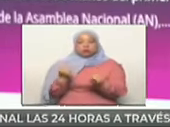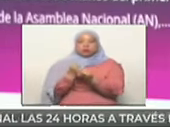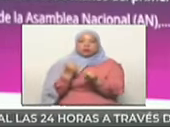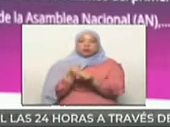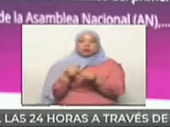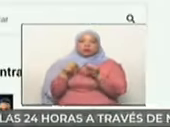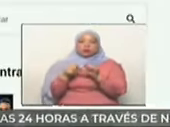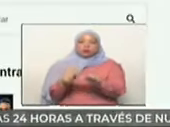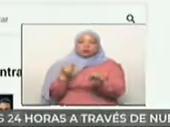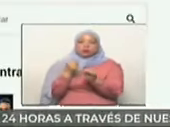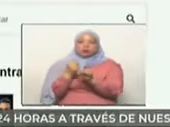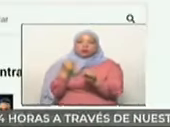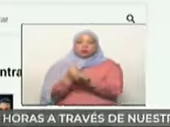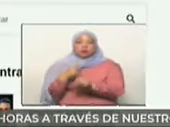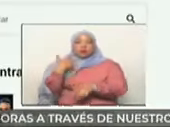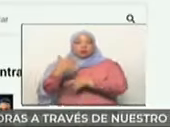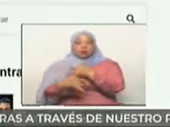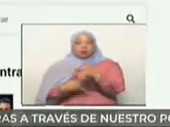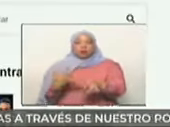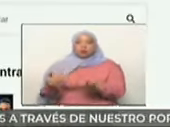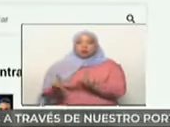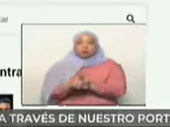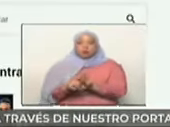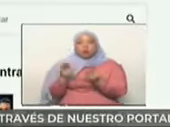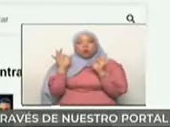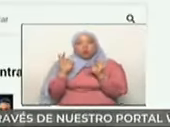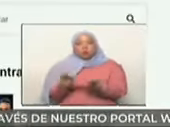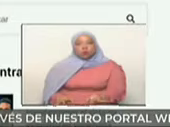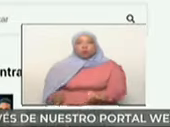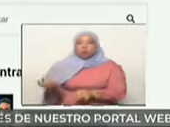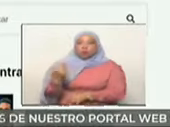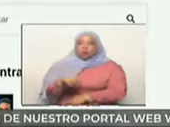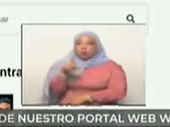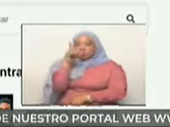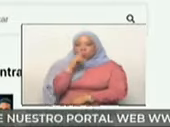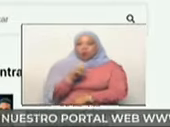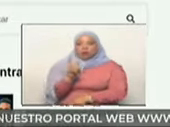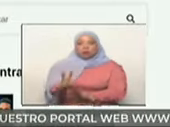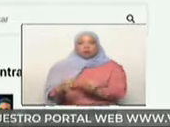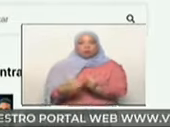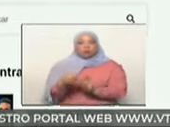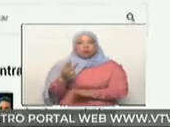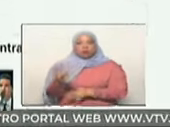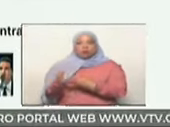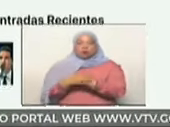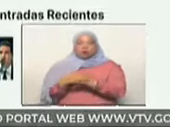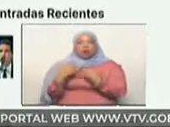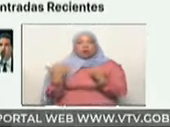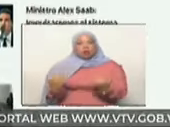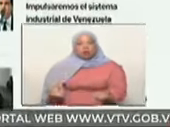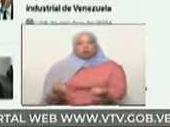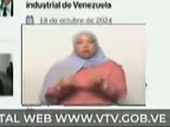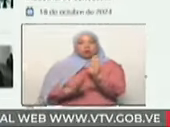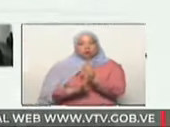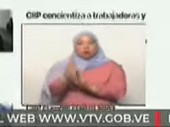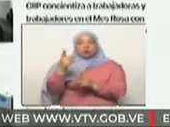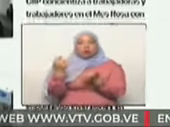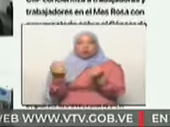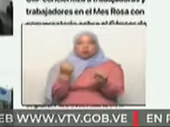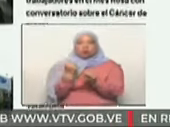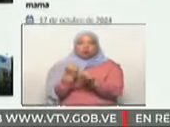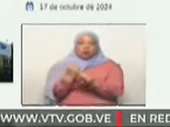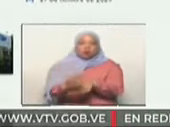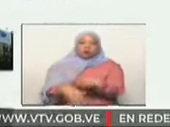tendencia en ascenso, así lo dijo Luigi Pizzella, que afirmó que además en este año 2024 cerrará con crecimiento económico